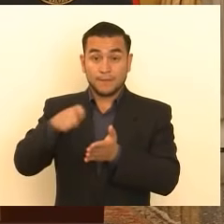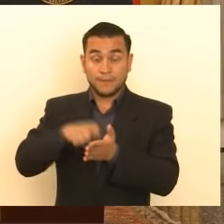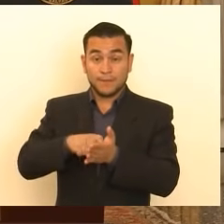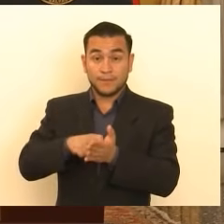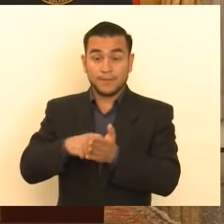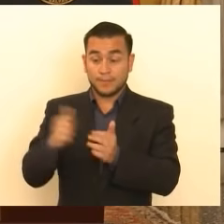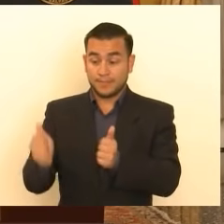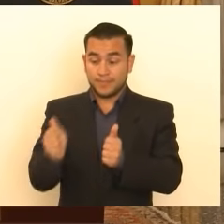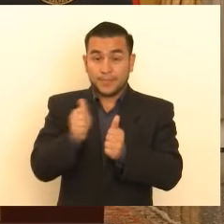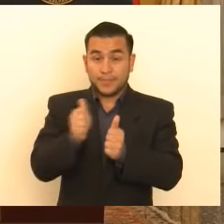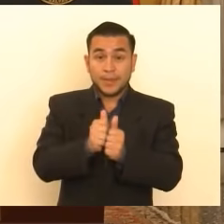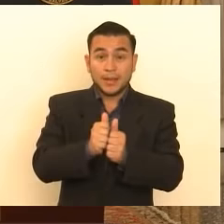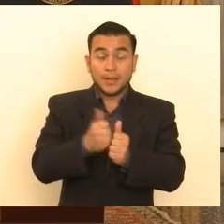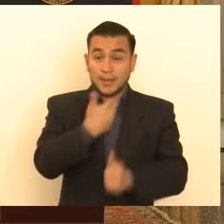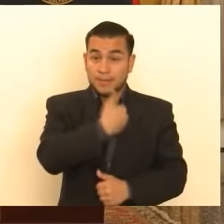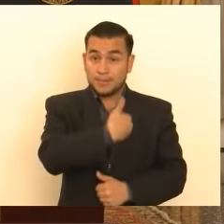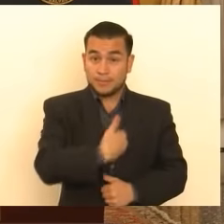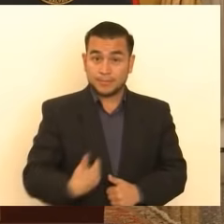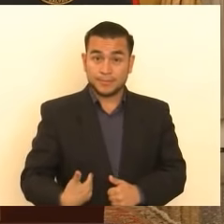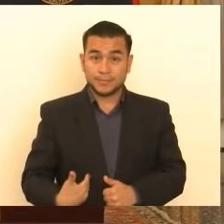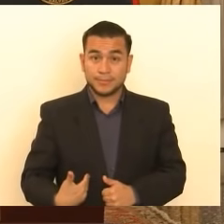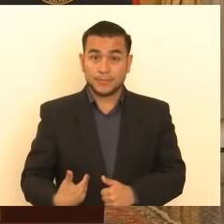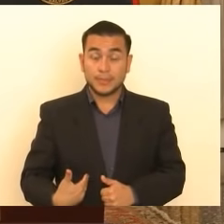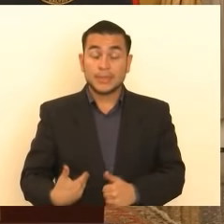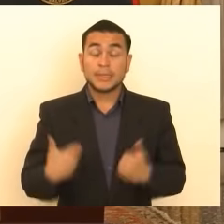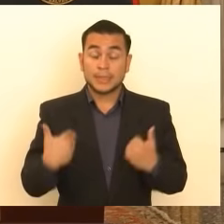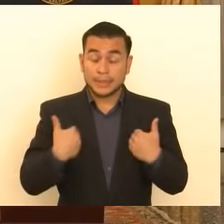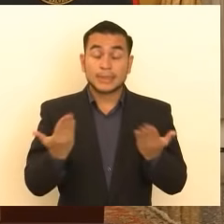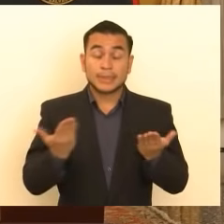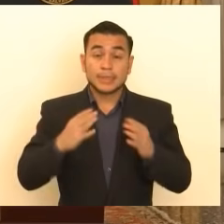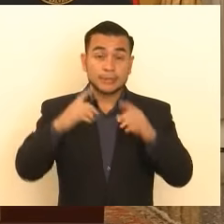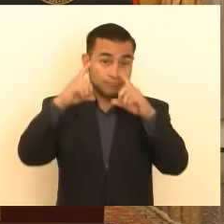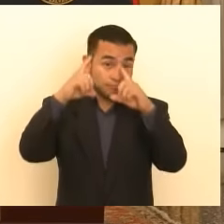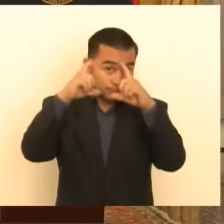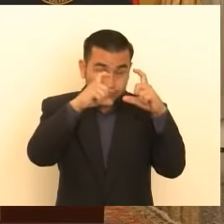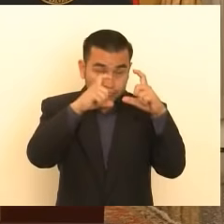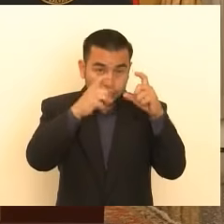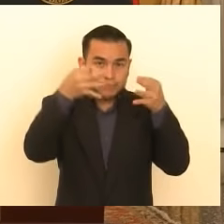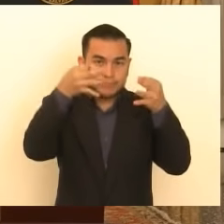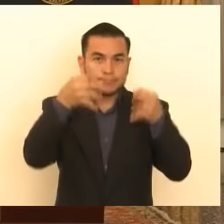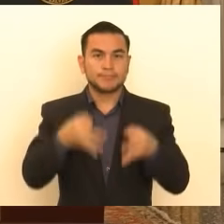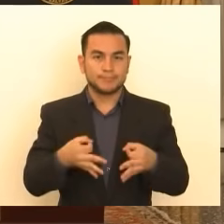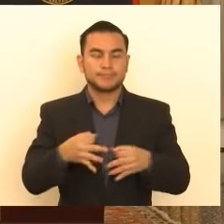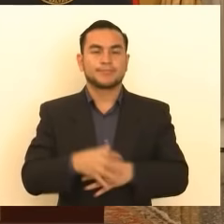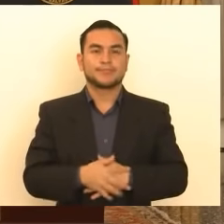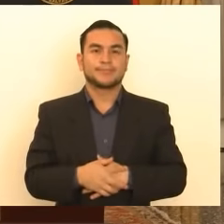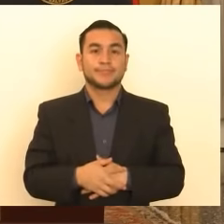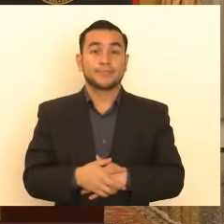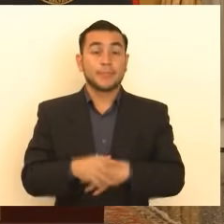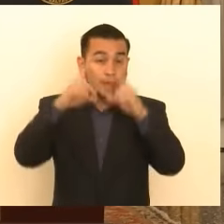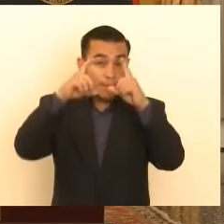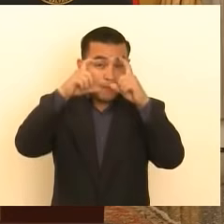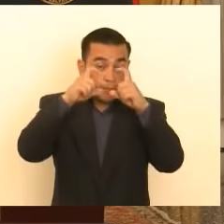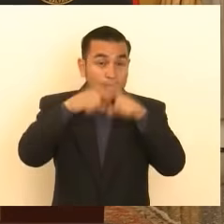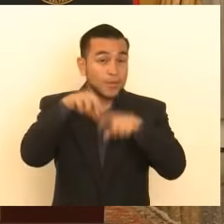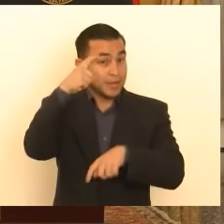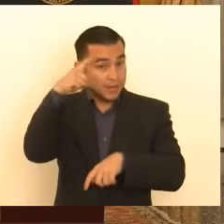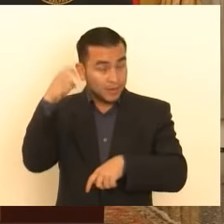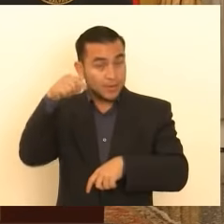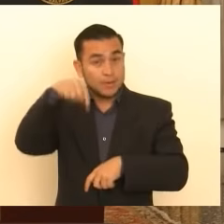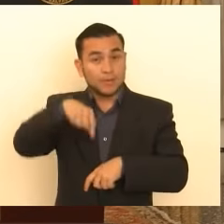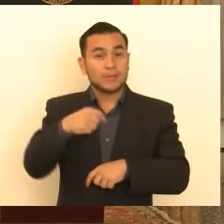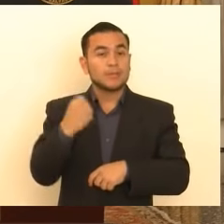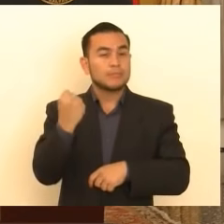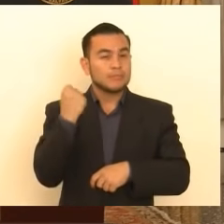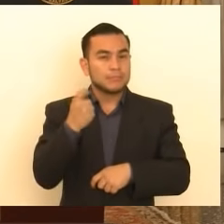de dólares en el país. Inversión que irá destinada a muchos rubros en nuestro pequeño